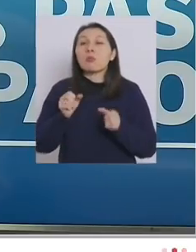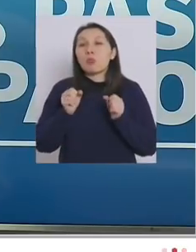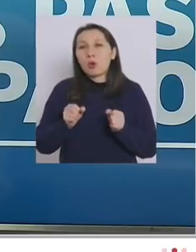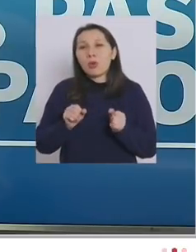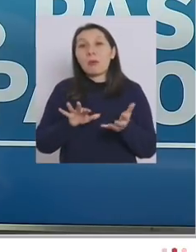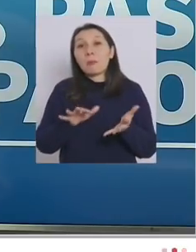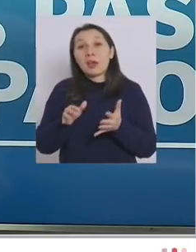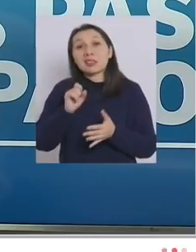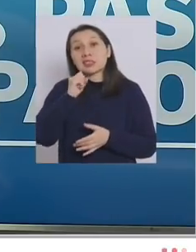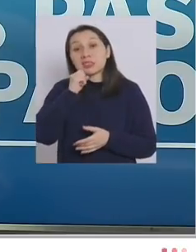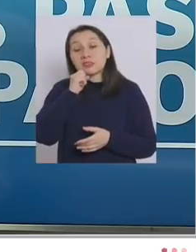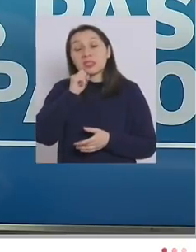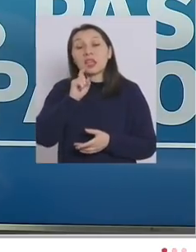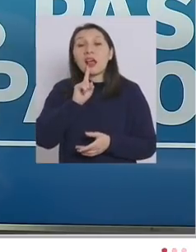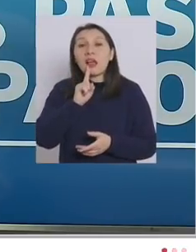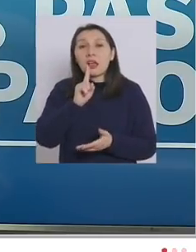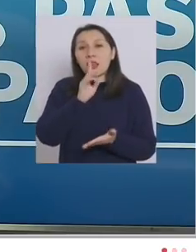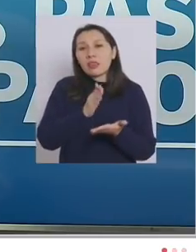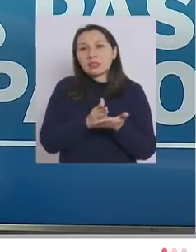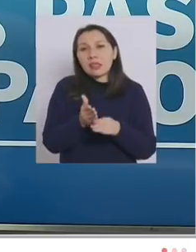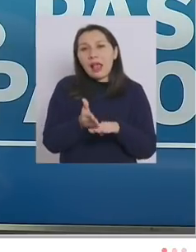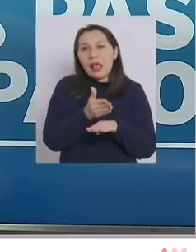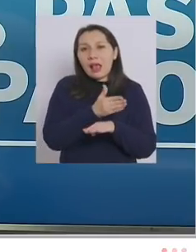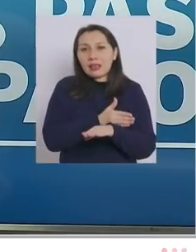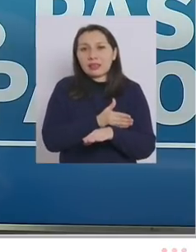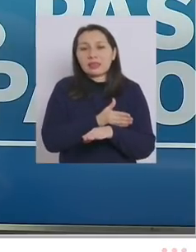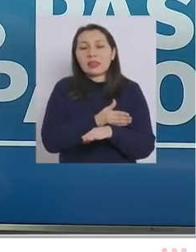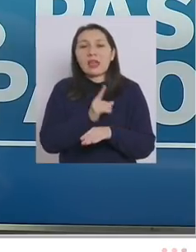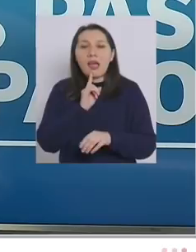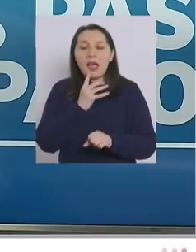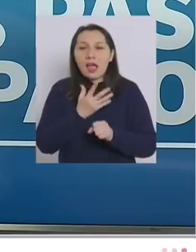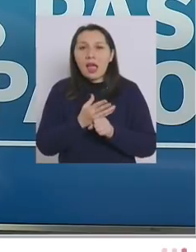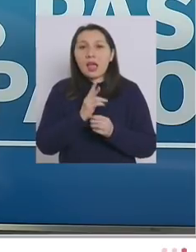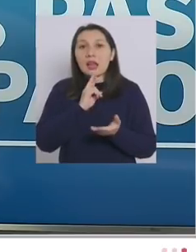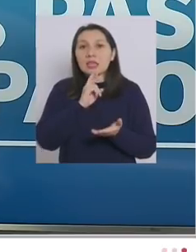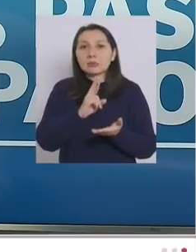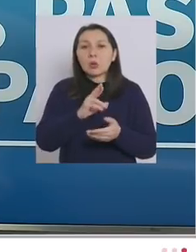que esa decisión tenga que ser tomada antes de tener